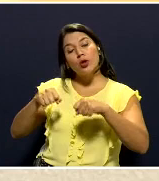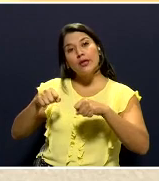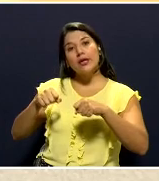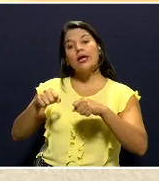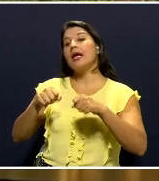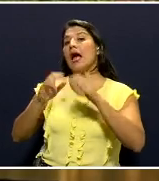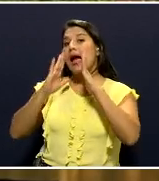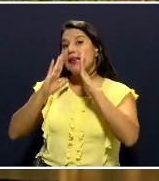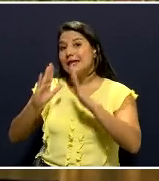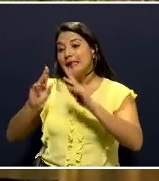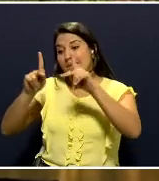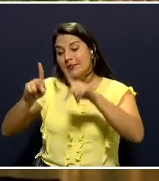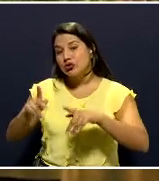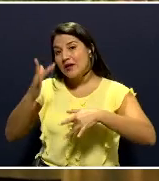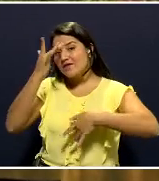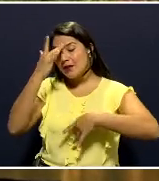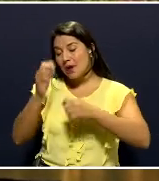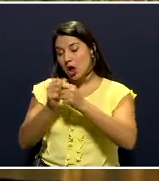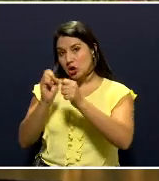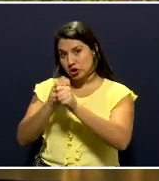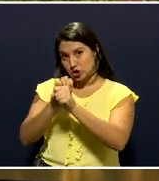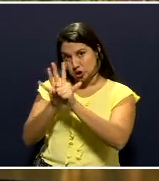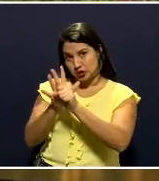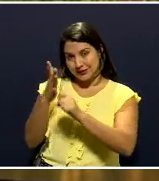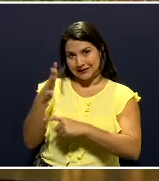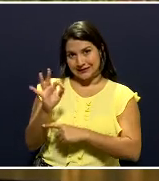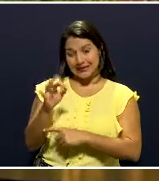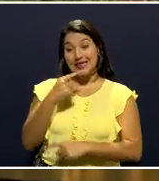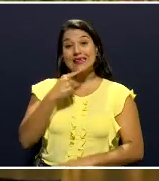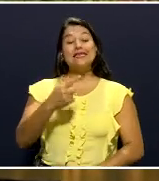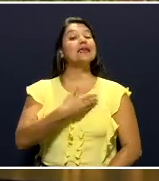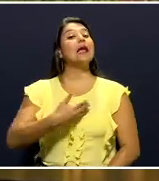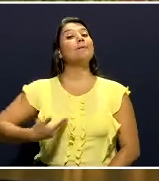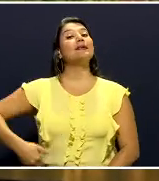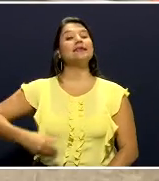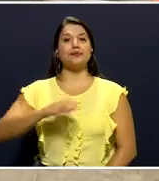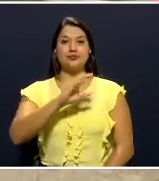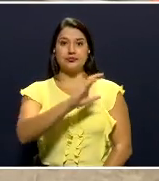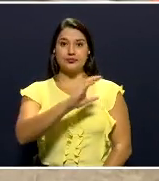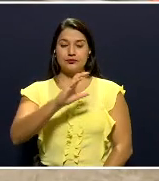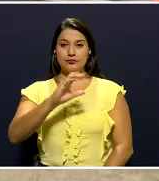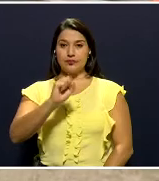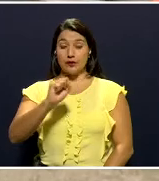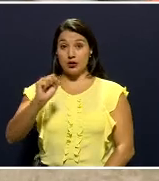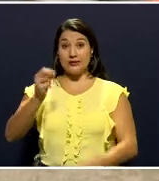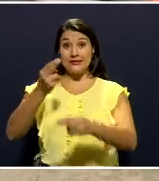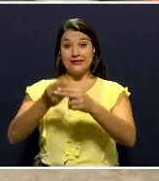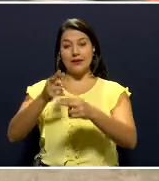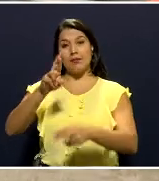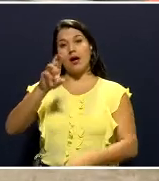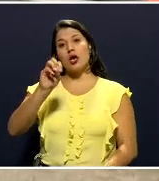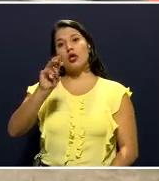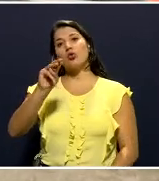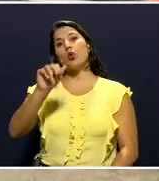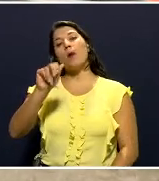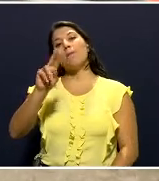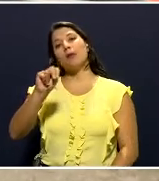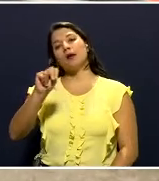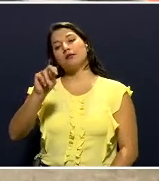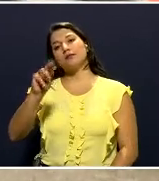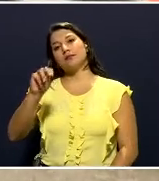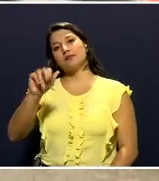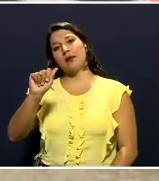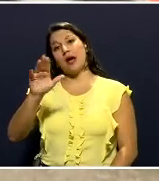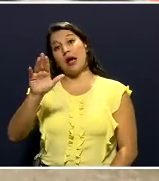con coronavirus COVID-19. Según el presidente ejecutivo de la Caja de Seguro Social, Román Macaya, los pacientes que se